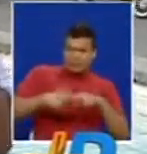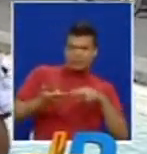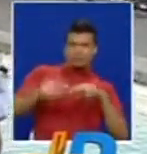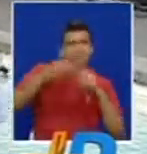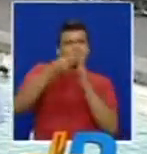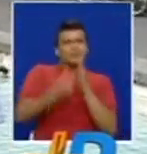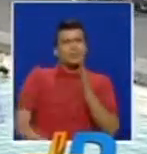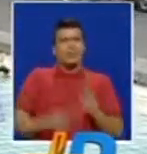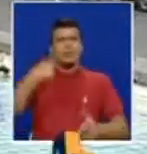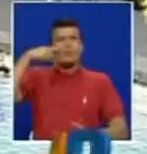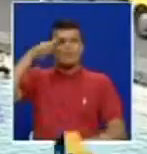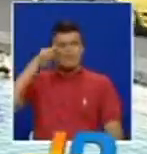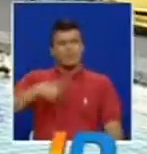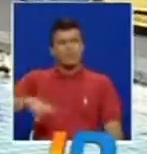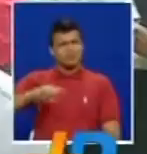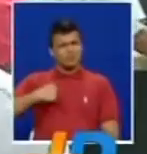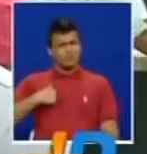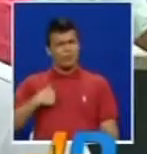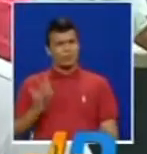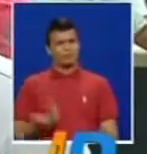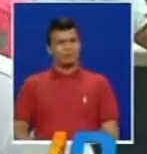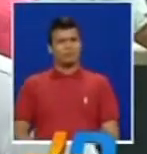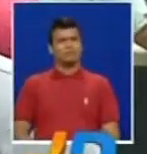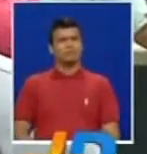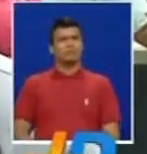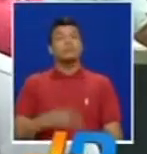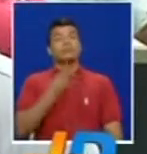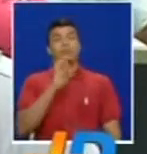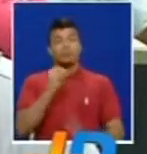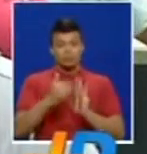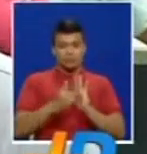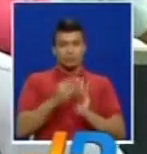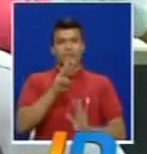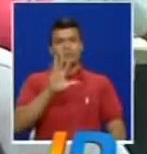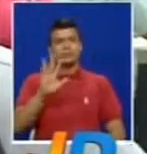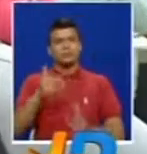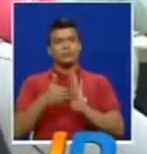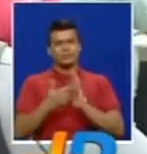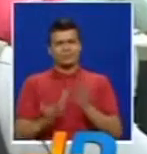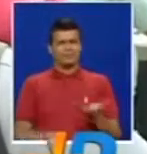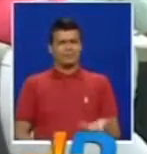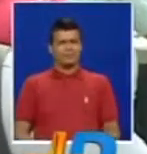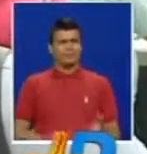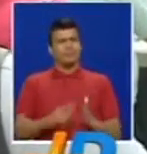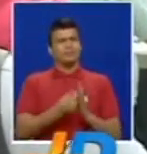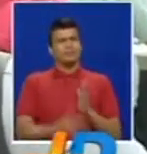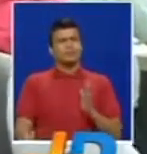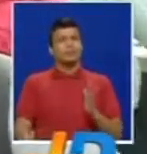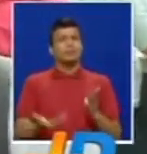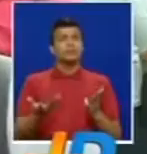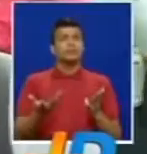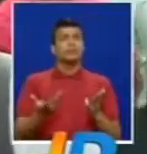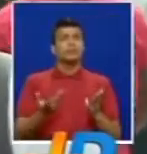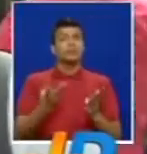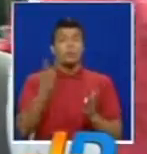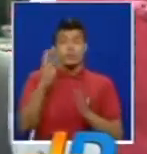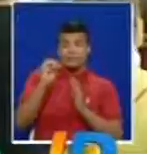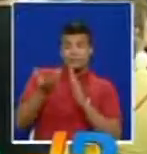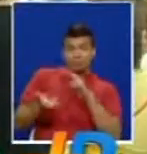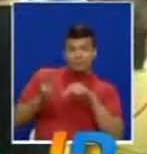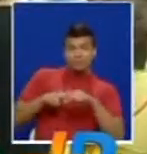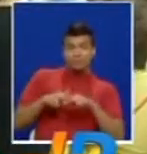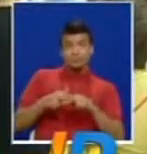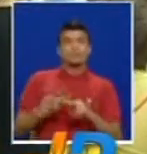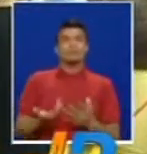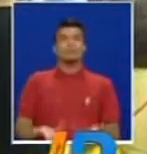pasajes para esta temporada. 30 a 35 mil pesos lo normal. ¿Y ahora cuánto cuesta? 40 mil pesos.